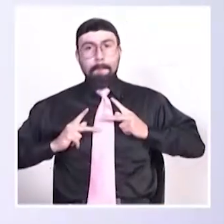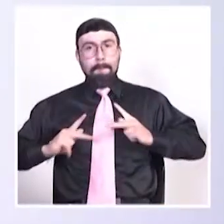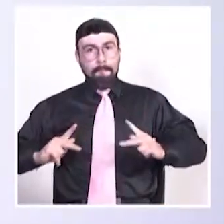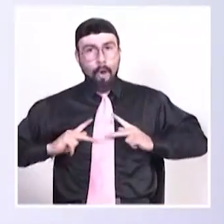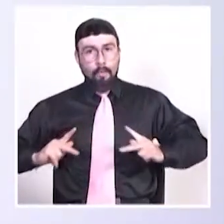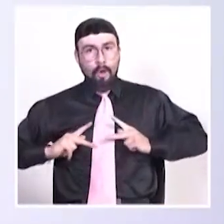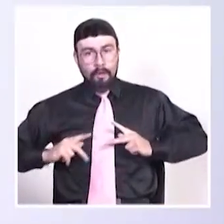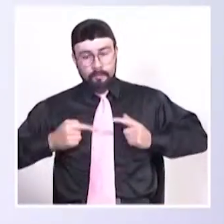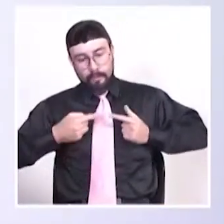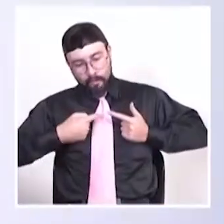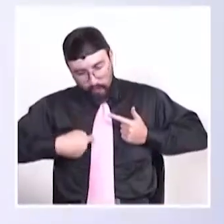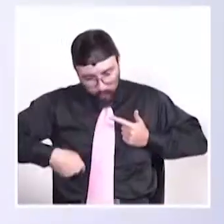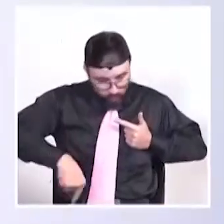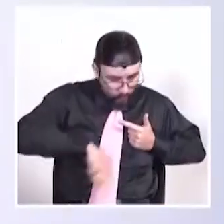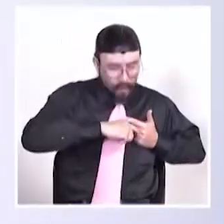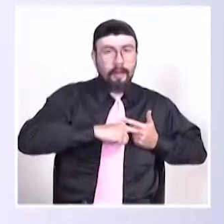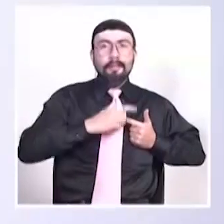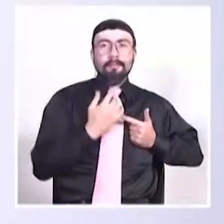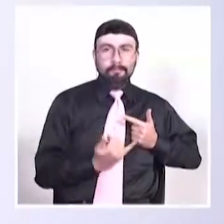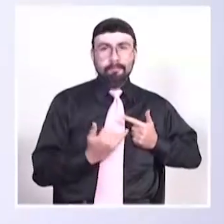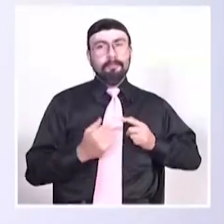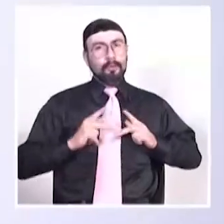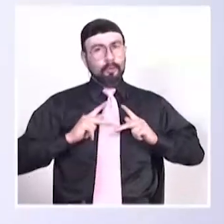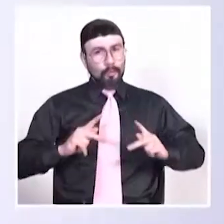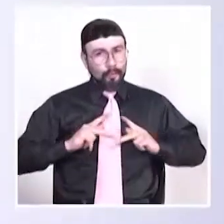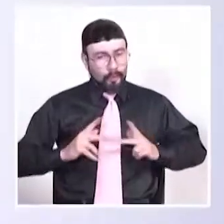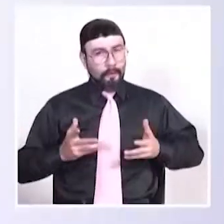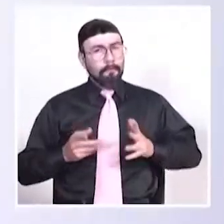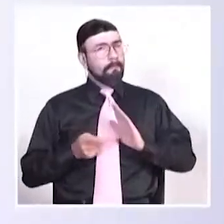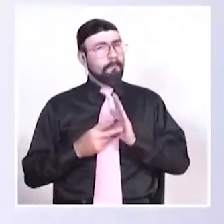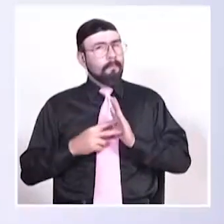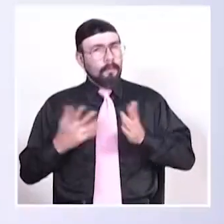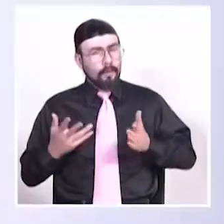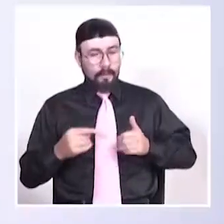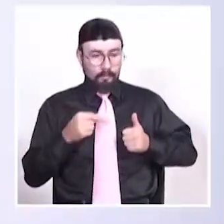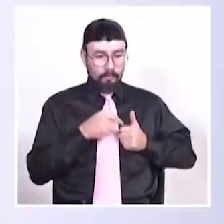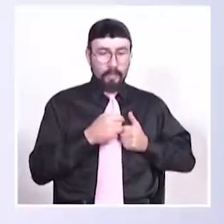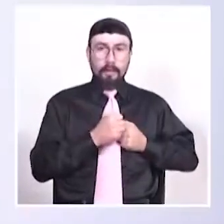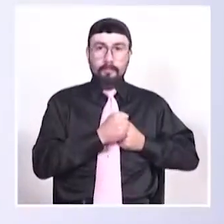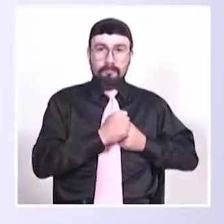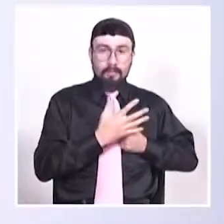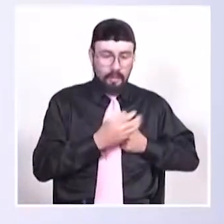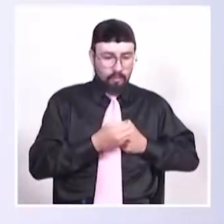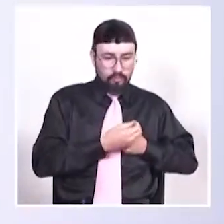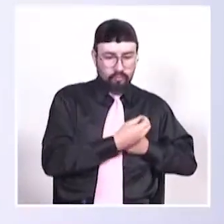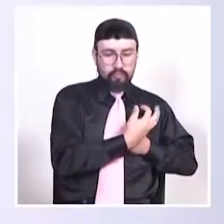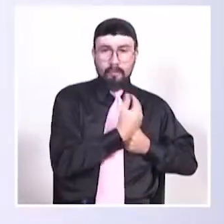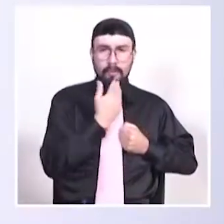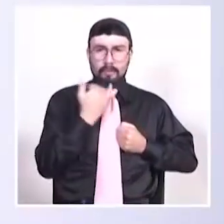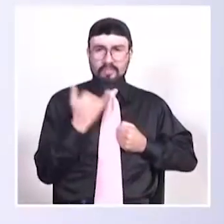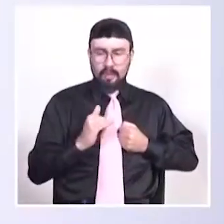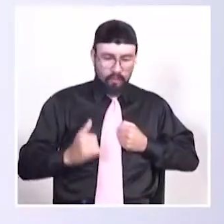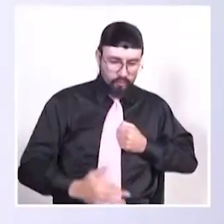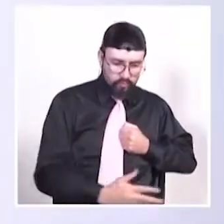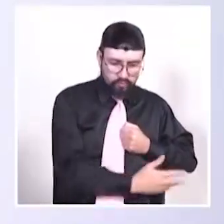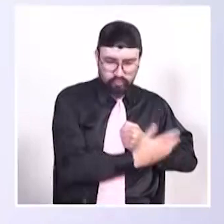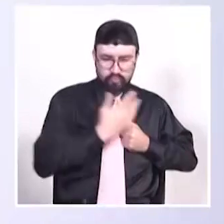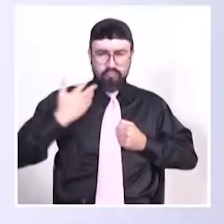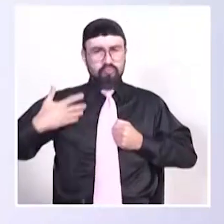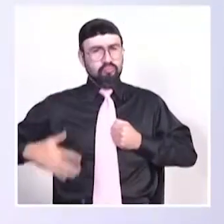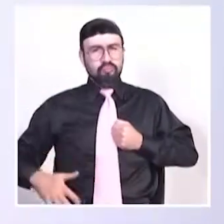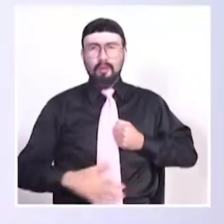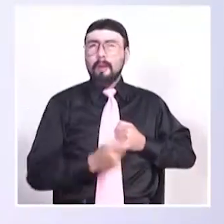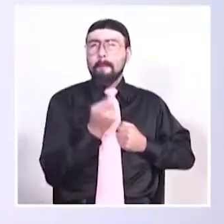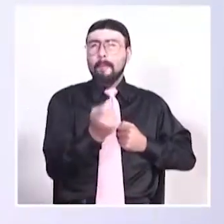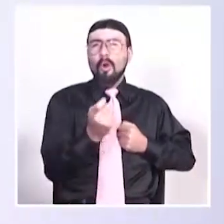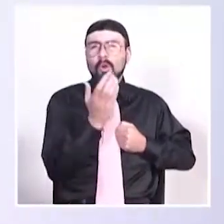al corazón, es decir, la sangre es llevada a los pulmones, una sangre que ya circuló por el cuerpo, que es pobre en